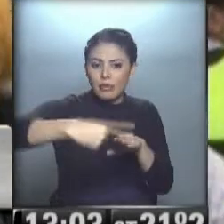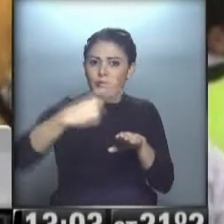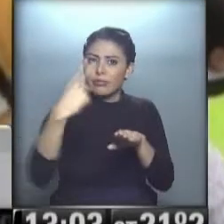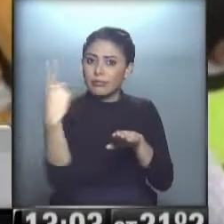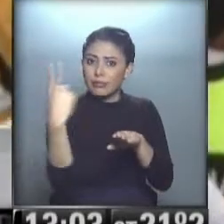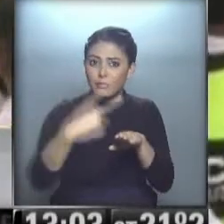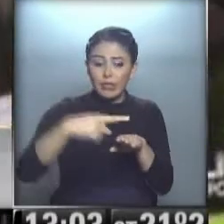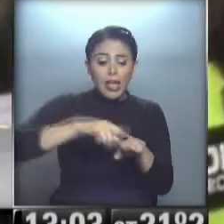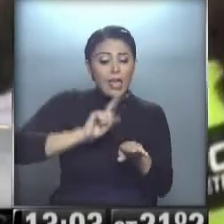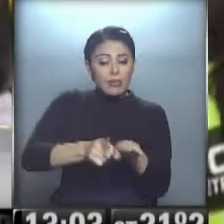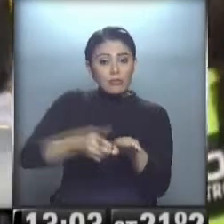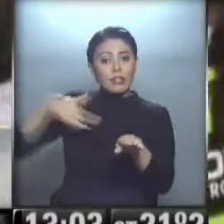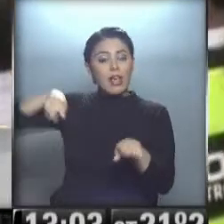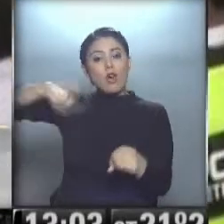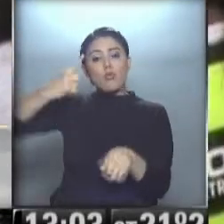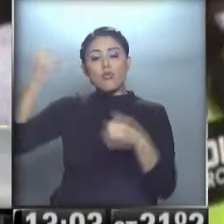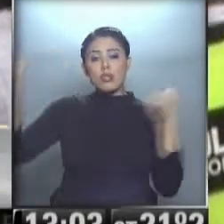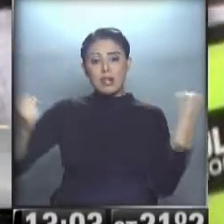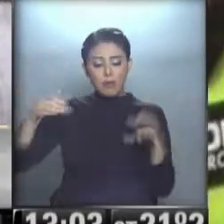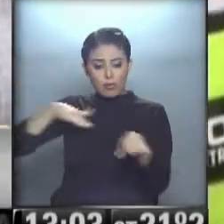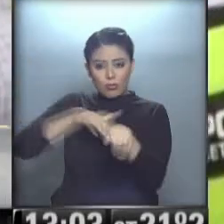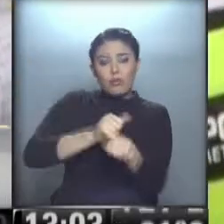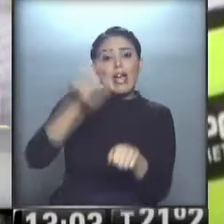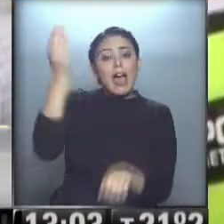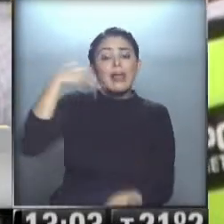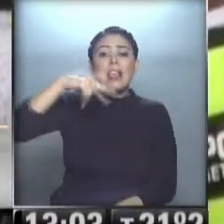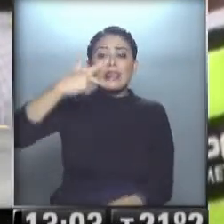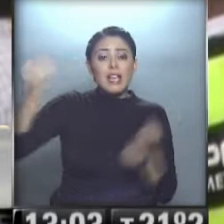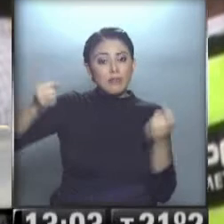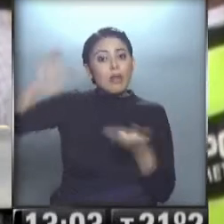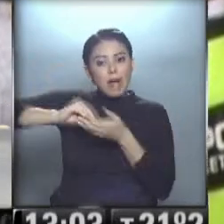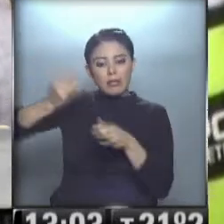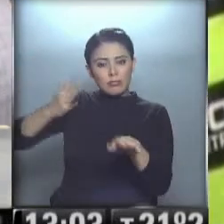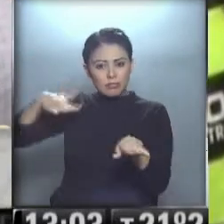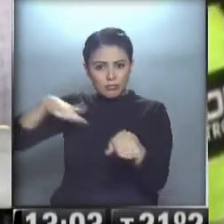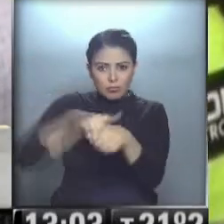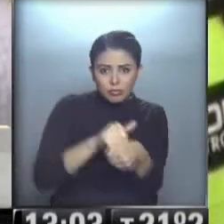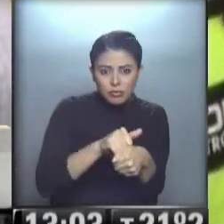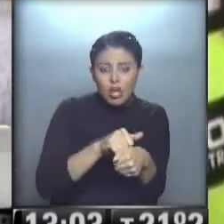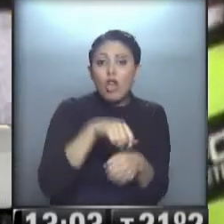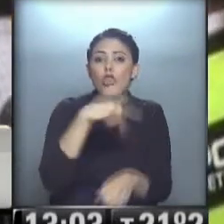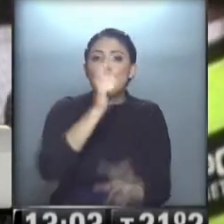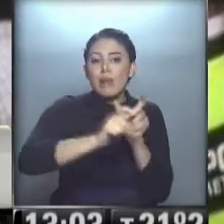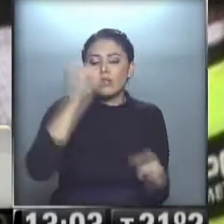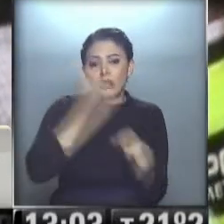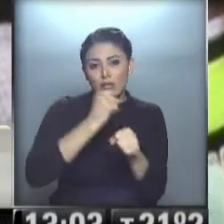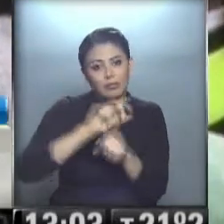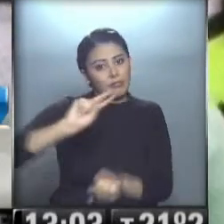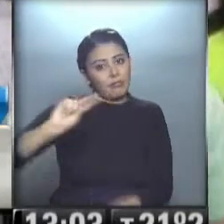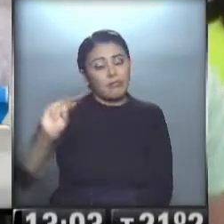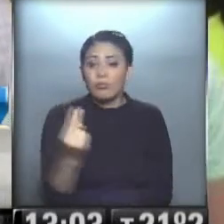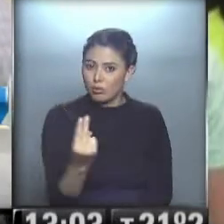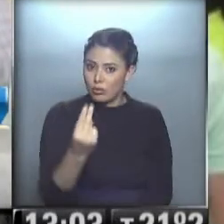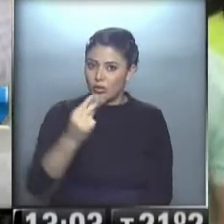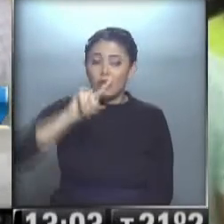por un camión y luego tres camiones más. En total fueron cuatro vehículos pesados, dos personas, dos empleados de autopista fallecieron,